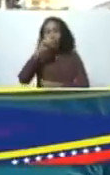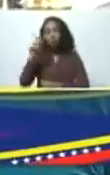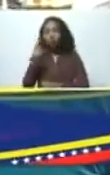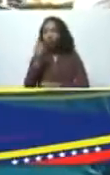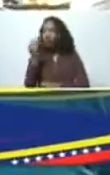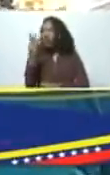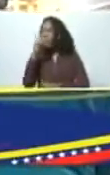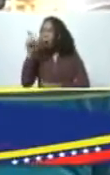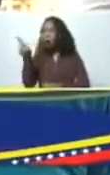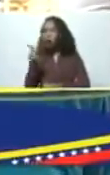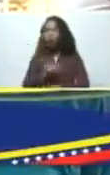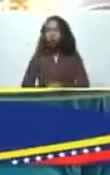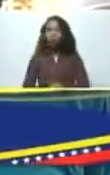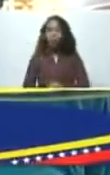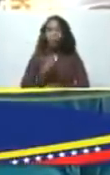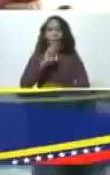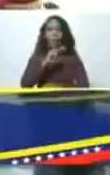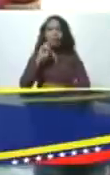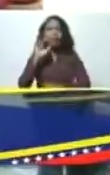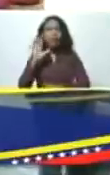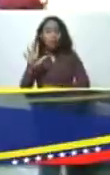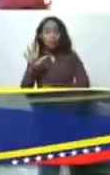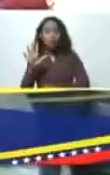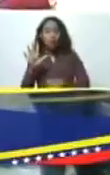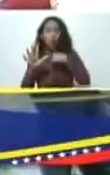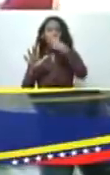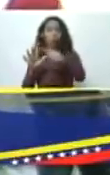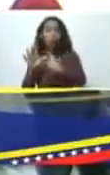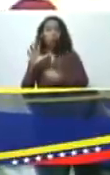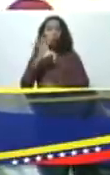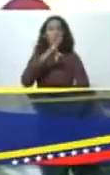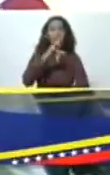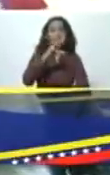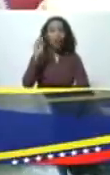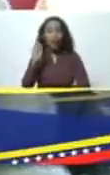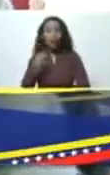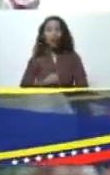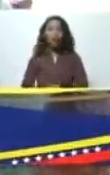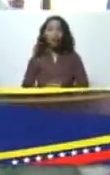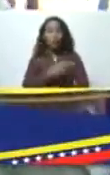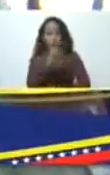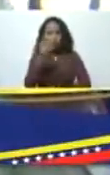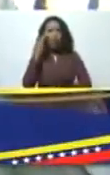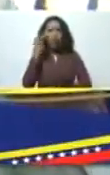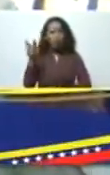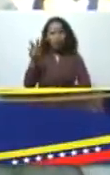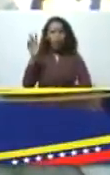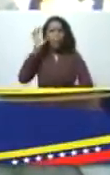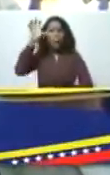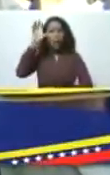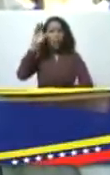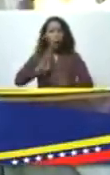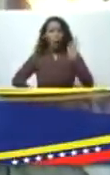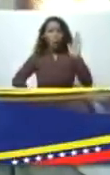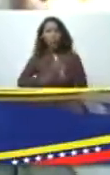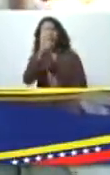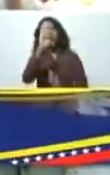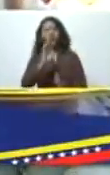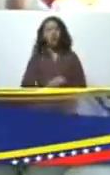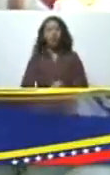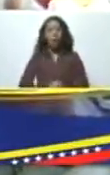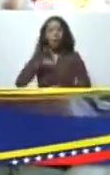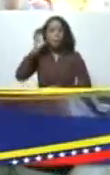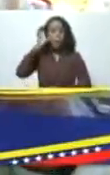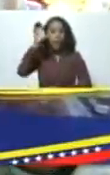tú? 25 y 30 años. Ustedes van a ver el país potencia, el